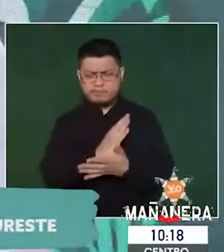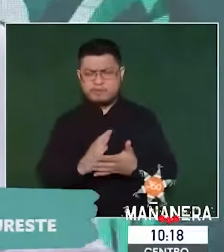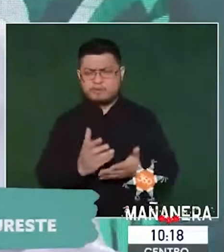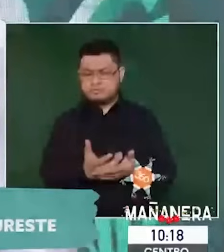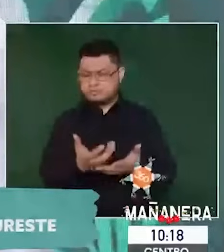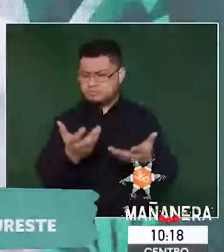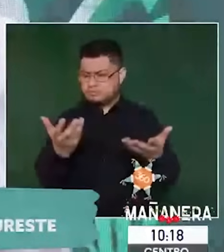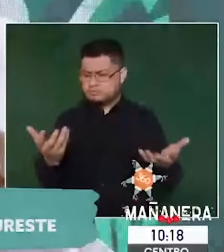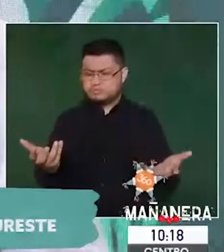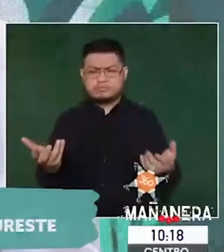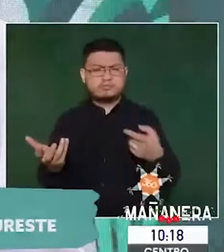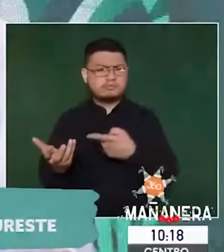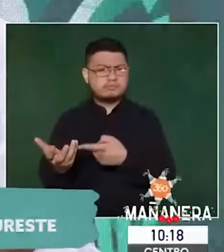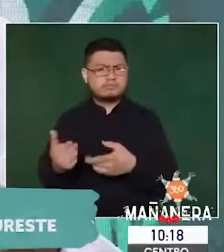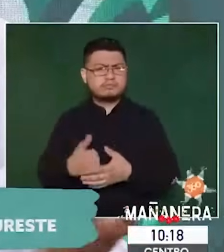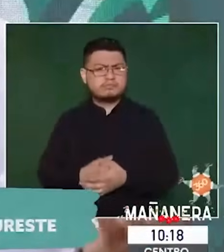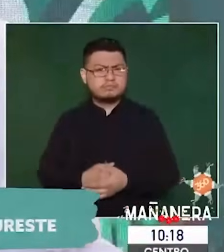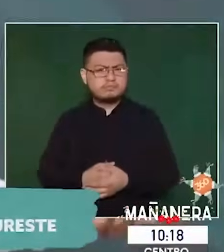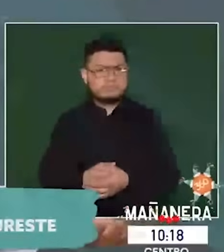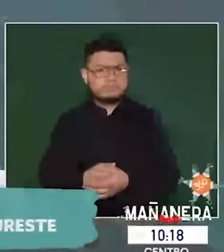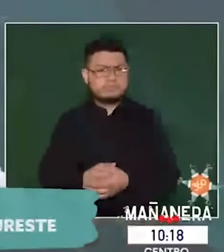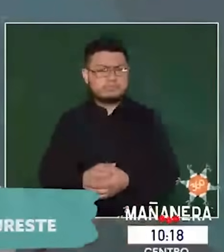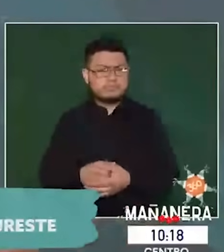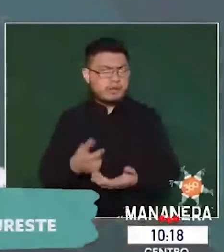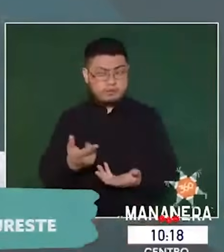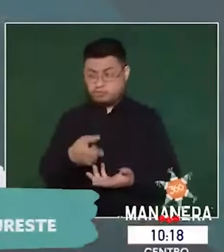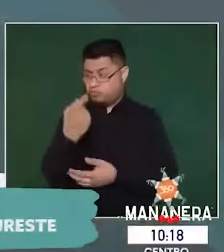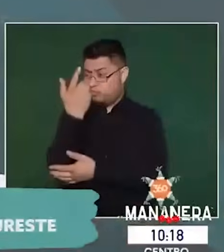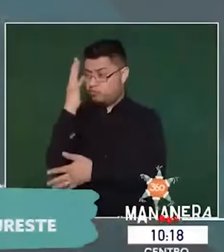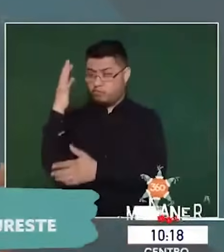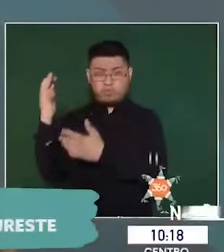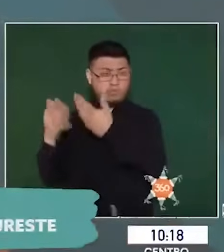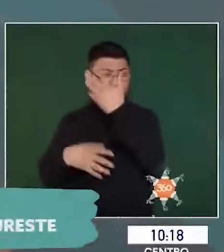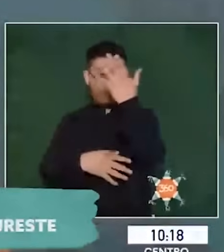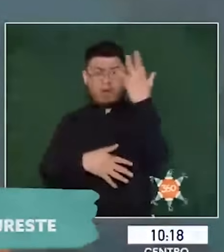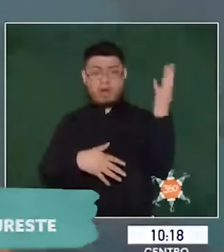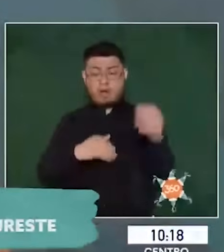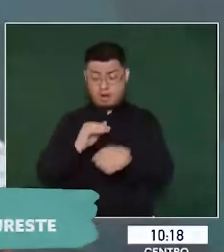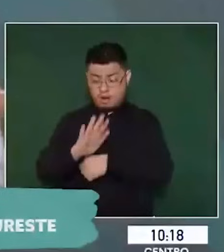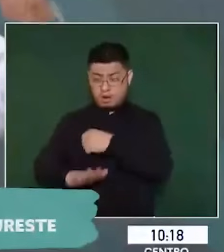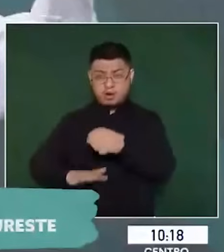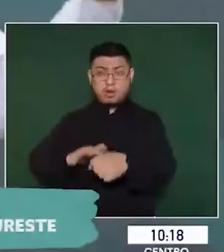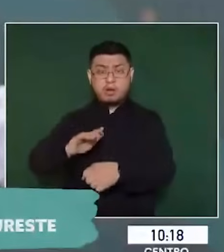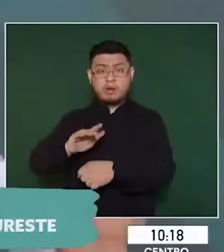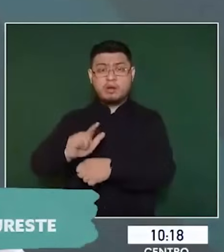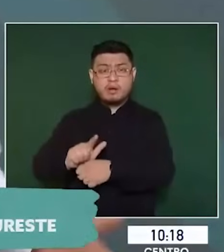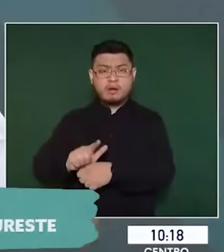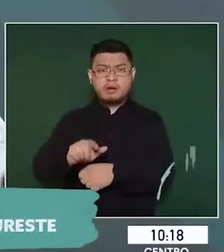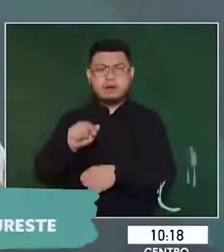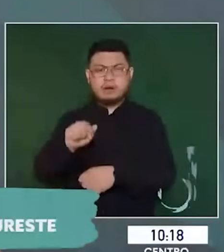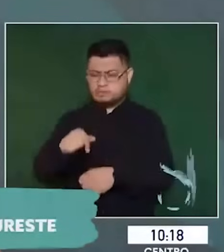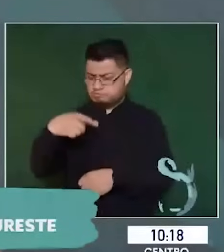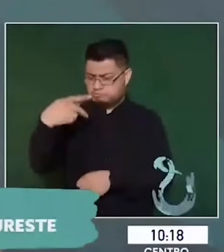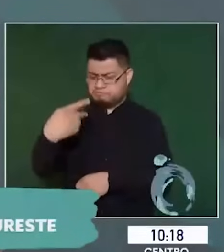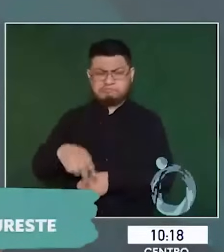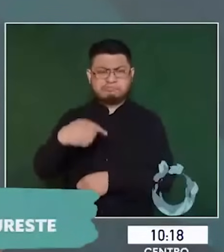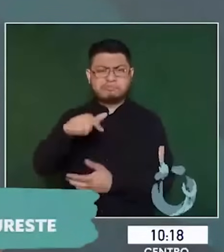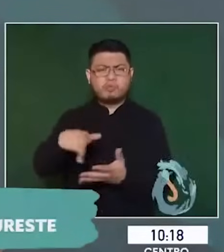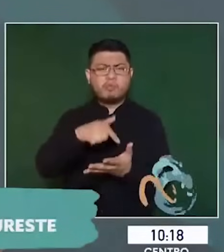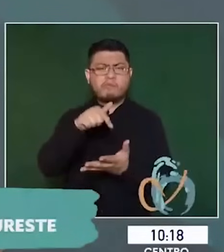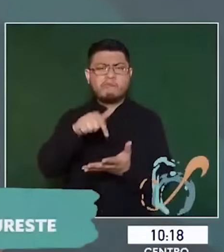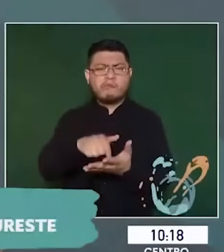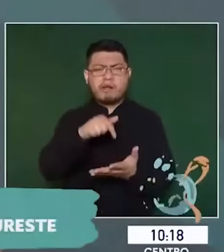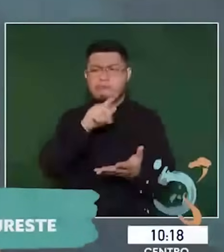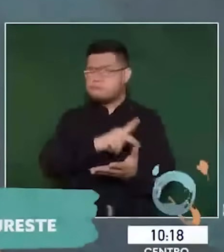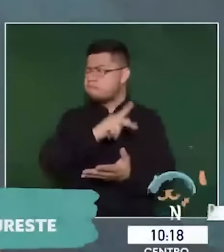en donde hay la flora, la fauna nativa que se tiene en esta región,